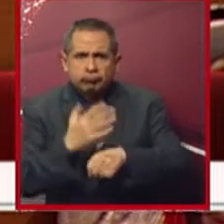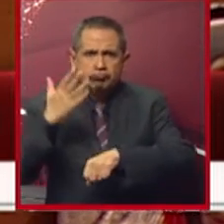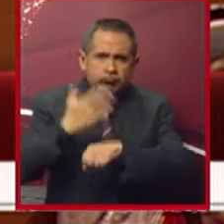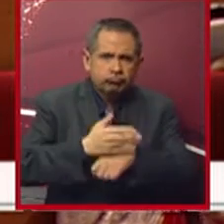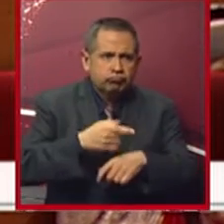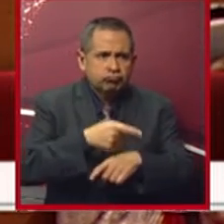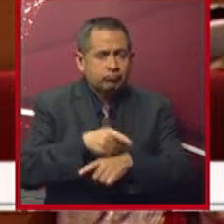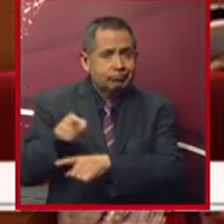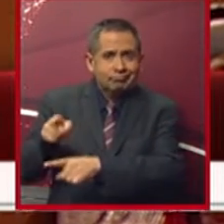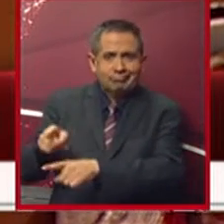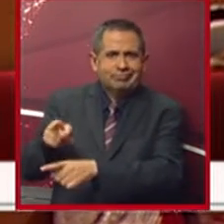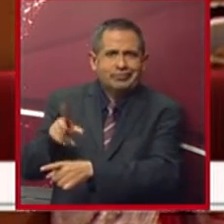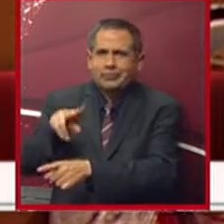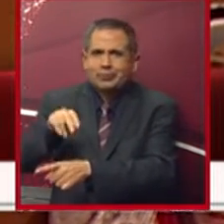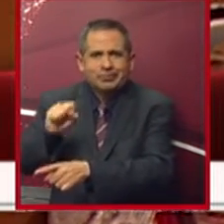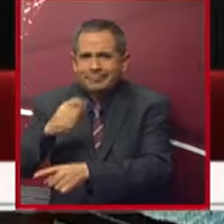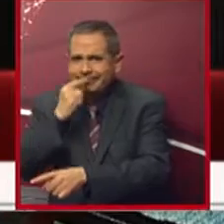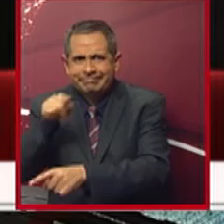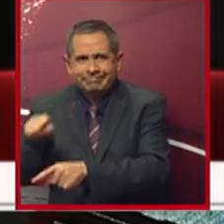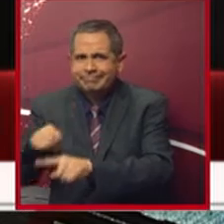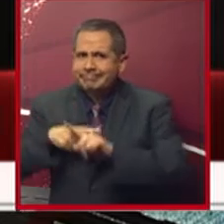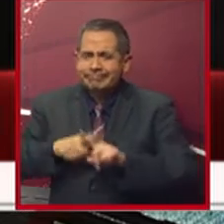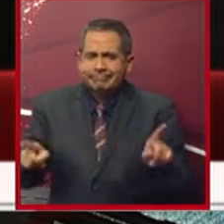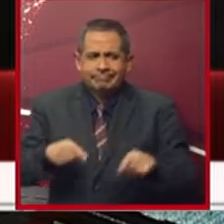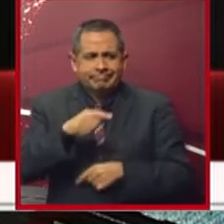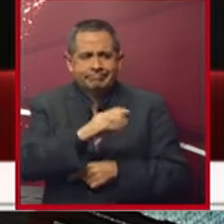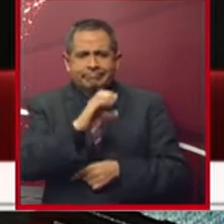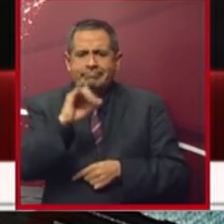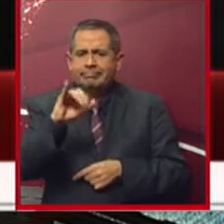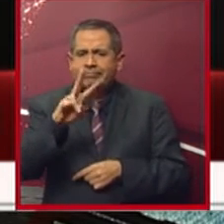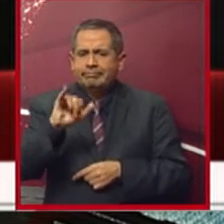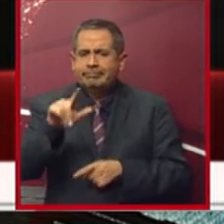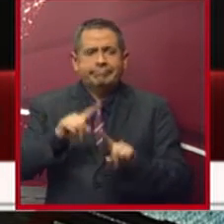sancione y prevenga los delitos que cometen civiles.